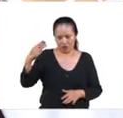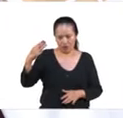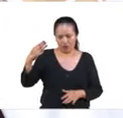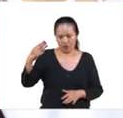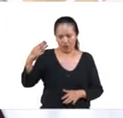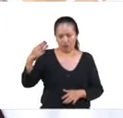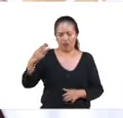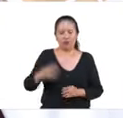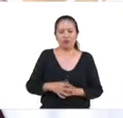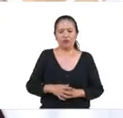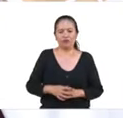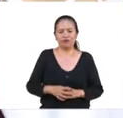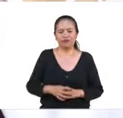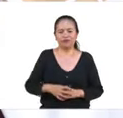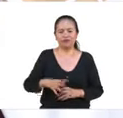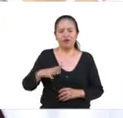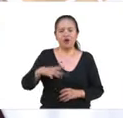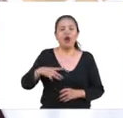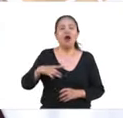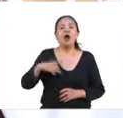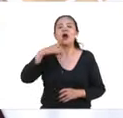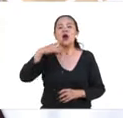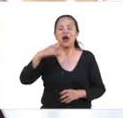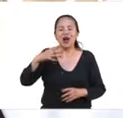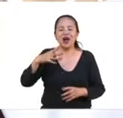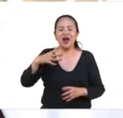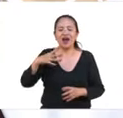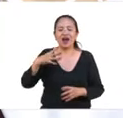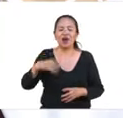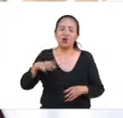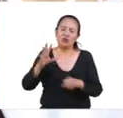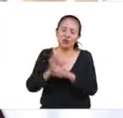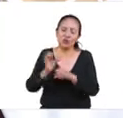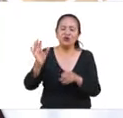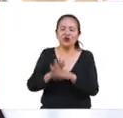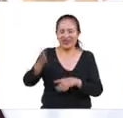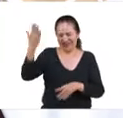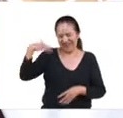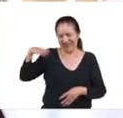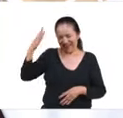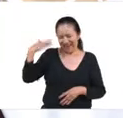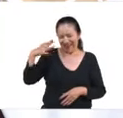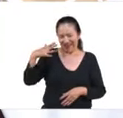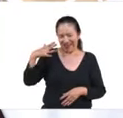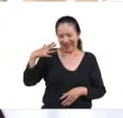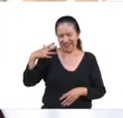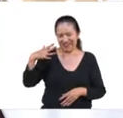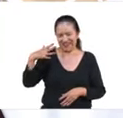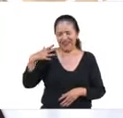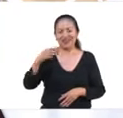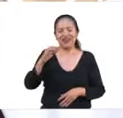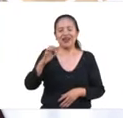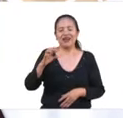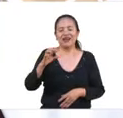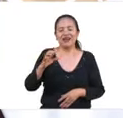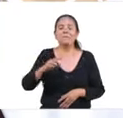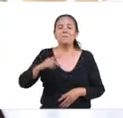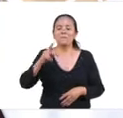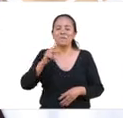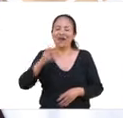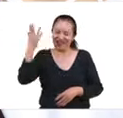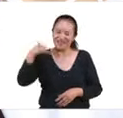la conmemoración de la expropiación petrolera, pues no creo, decía él, que los conservadores vayan